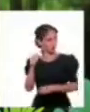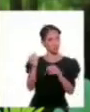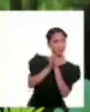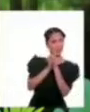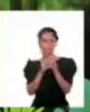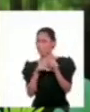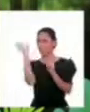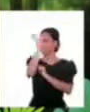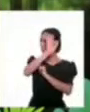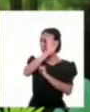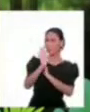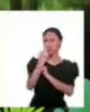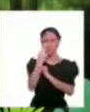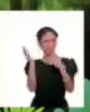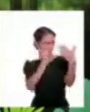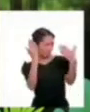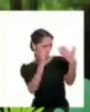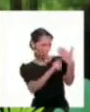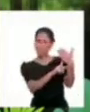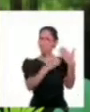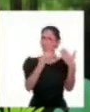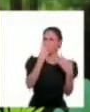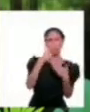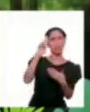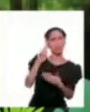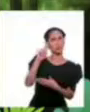¡Excelente! Nunca había oído de las